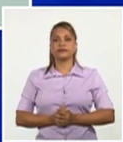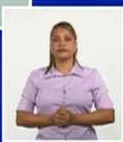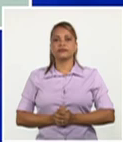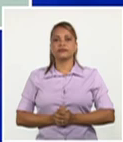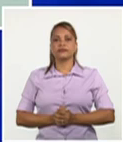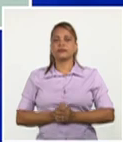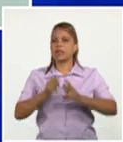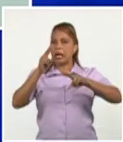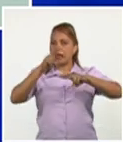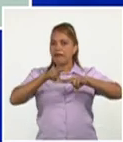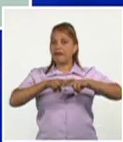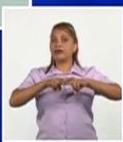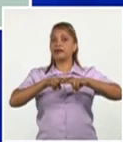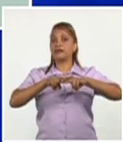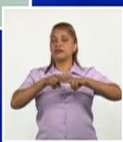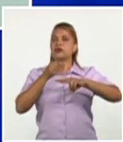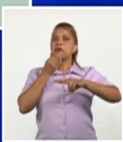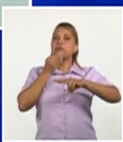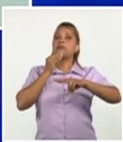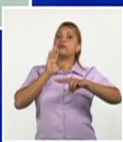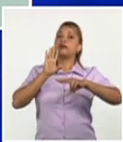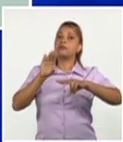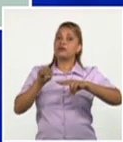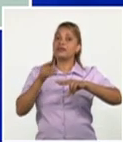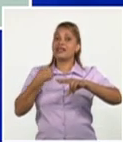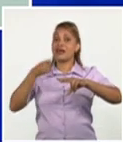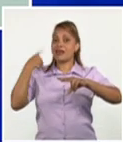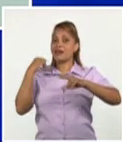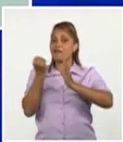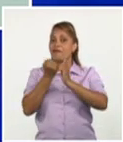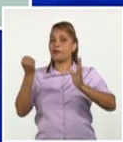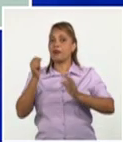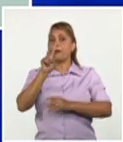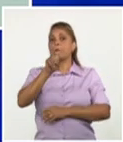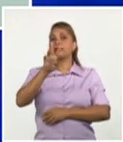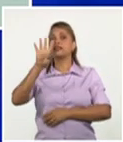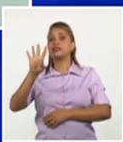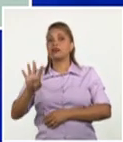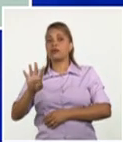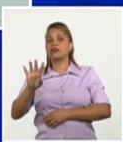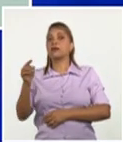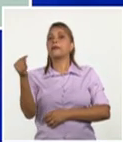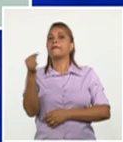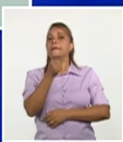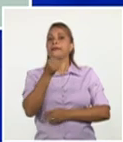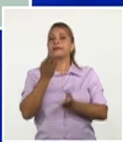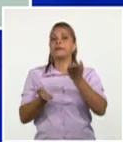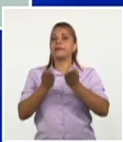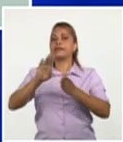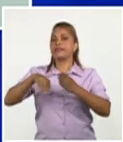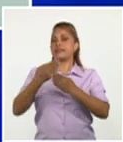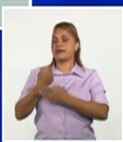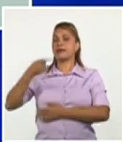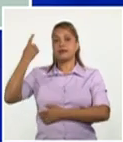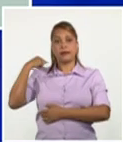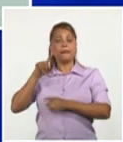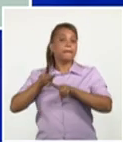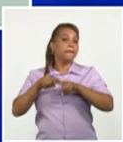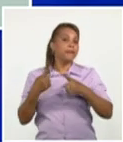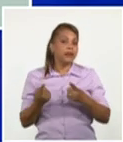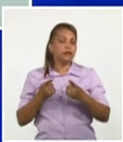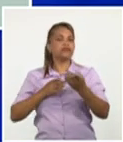Habana, pudiéramos decir que ayer confirmó 24 casos menos que el día anterior, pero de todas formas una